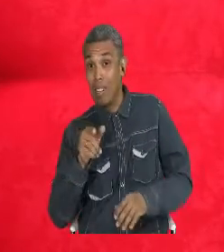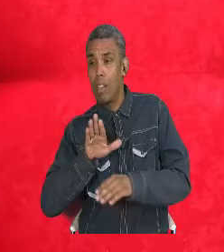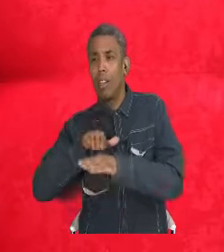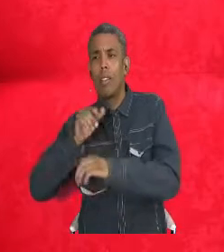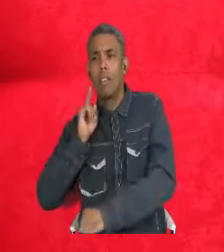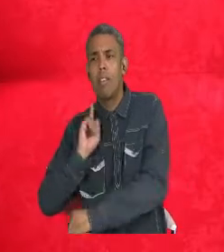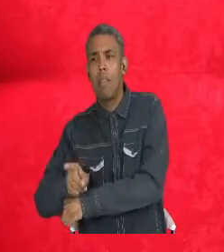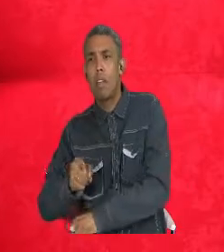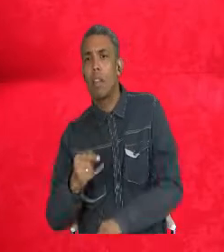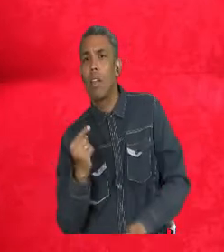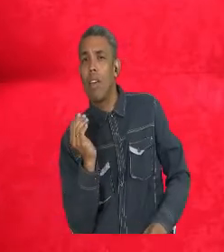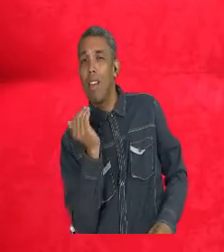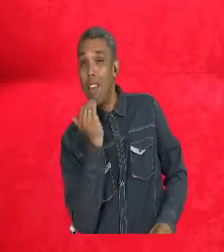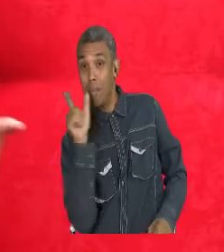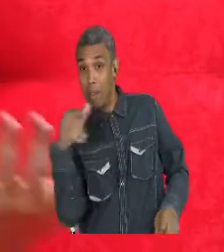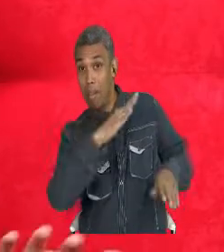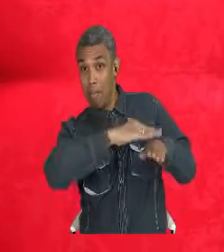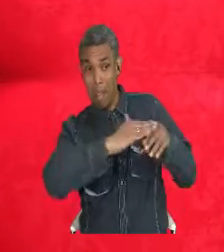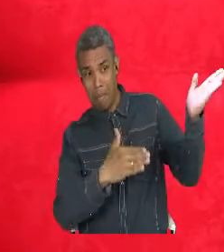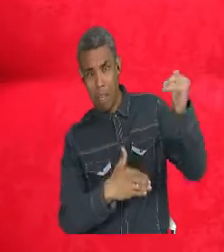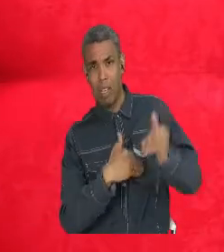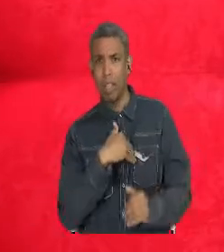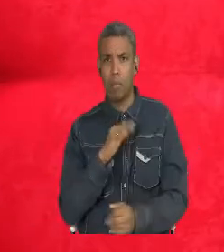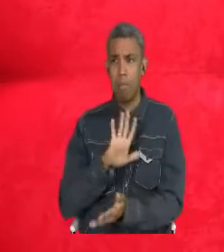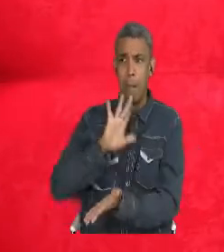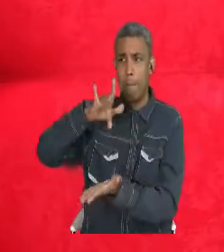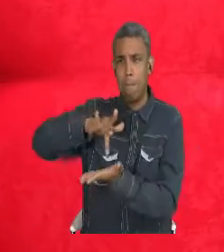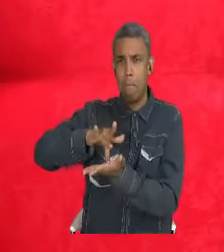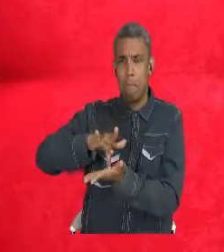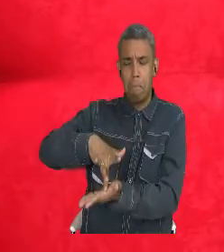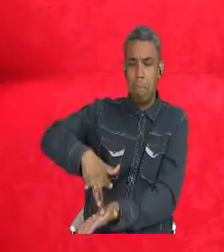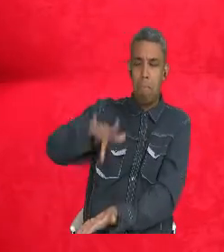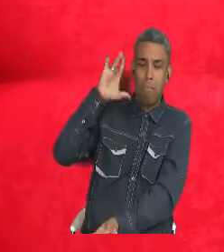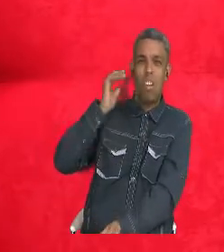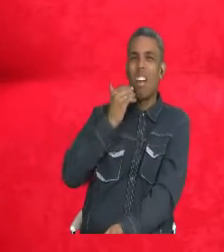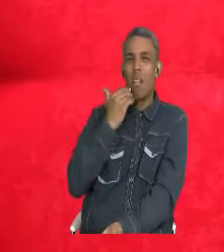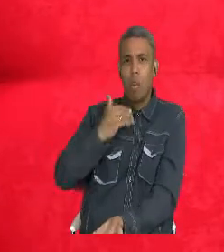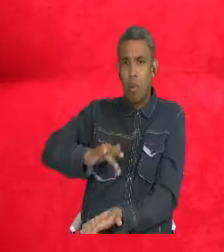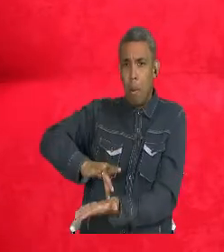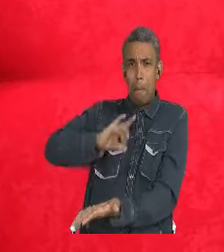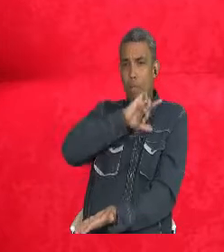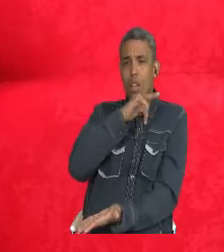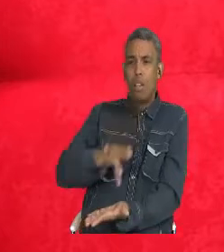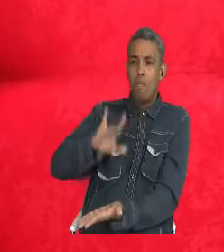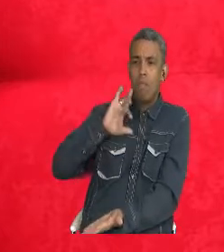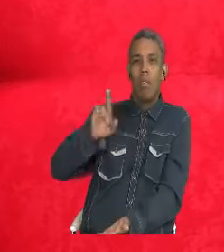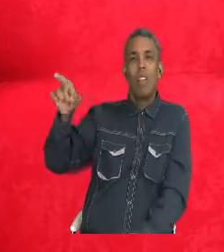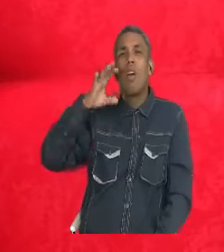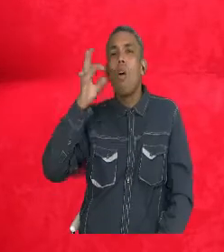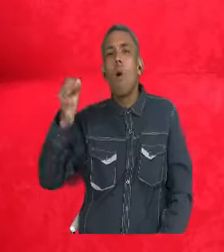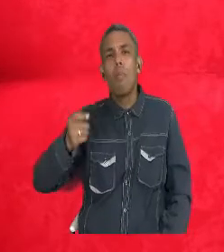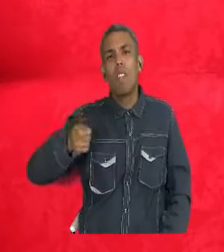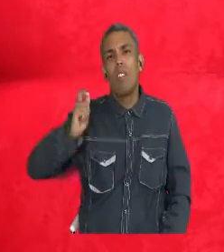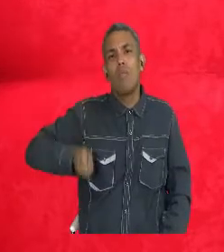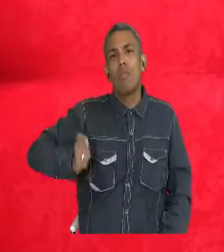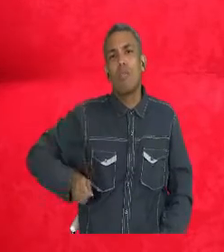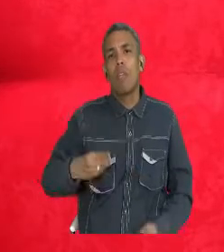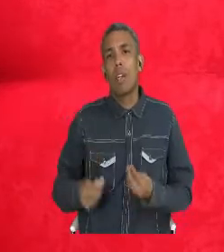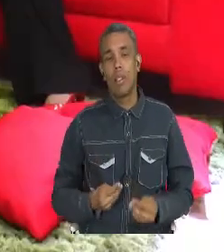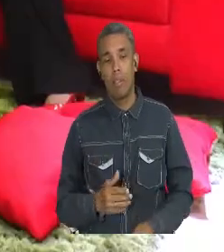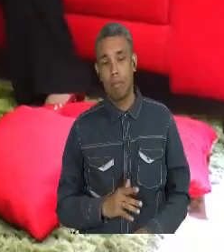se manifiesta, no dice nada, no ni siquiera contesta la demanda, lo que hace el juez es ordenar que se pague la